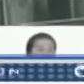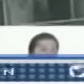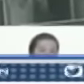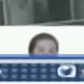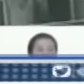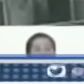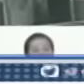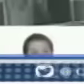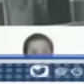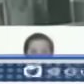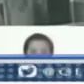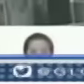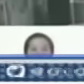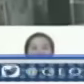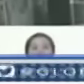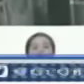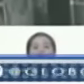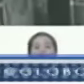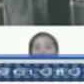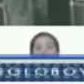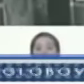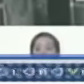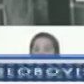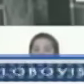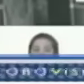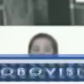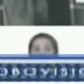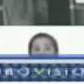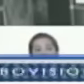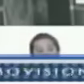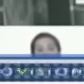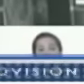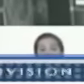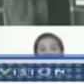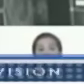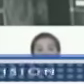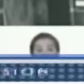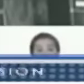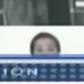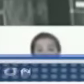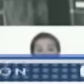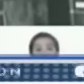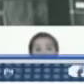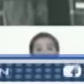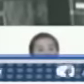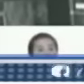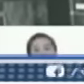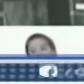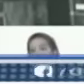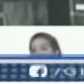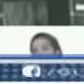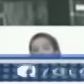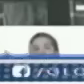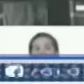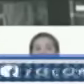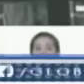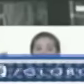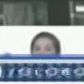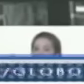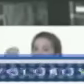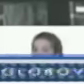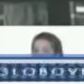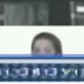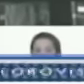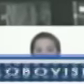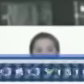del casco histórico y el casco central. Además tenemos 54 personas en un refugio temporal allá mismo en Puerto Cabello